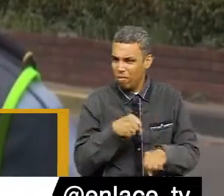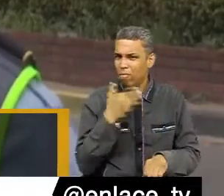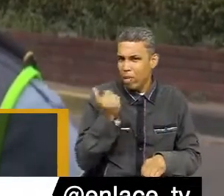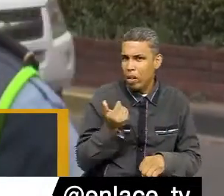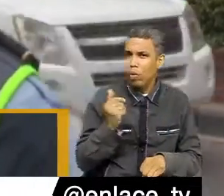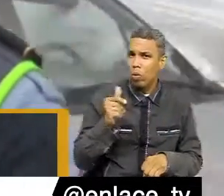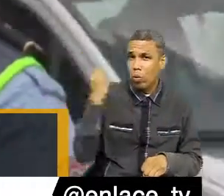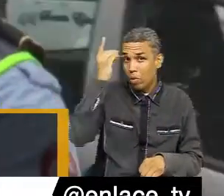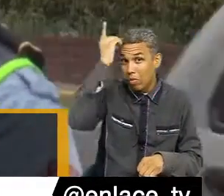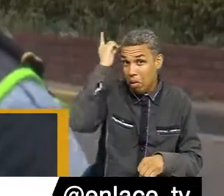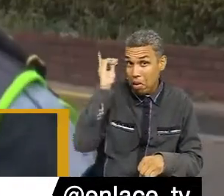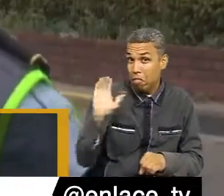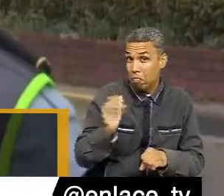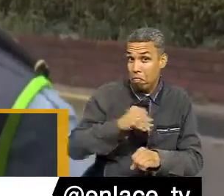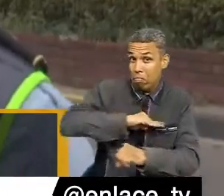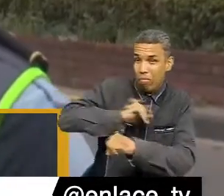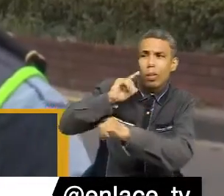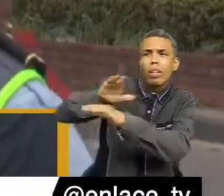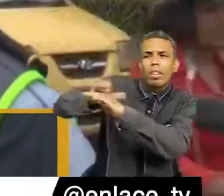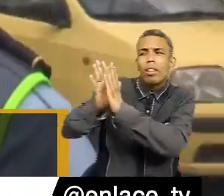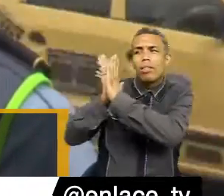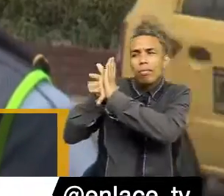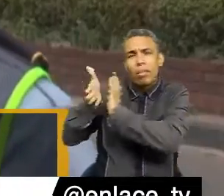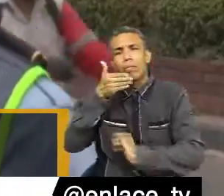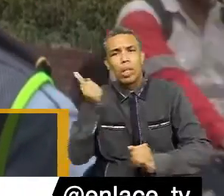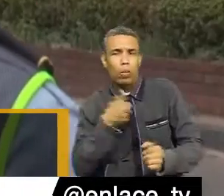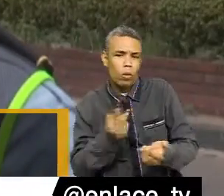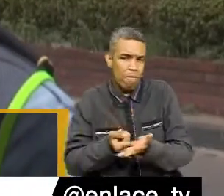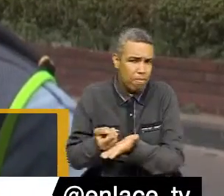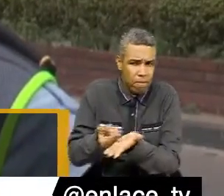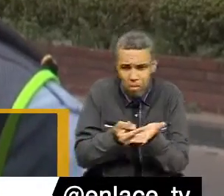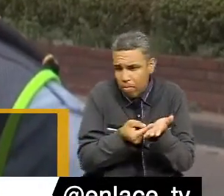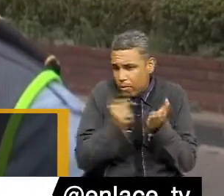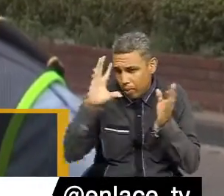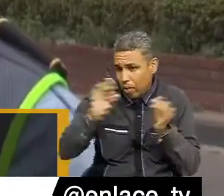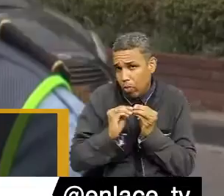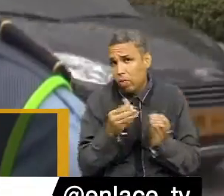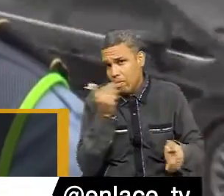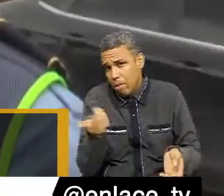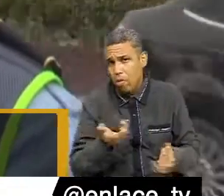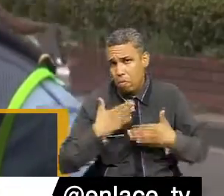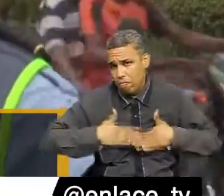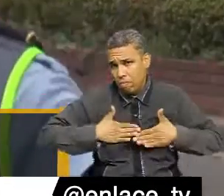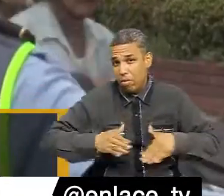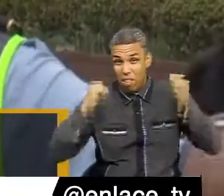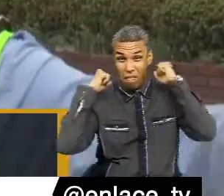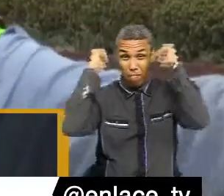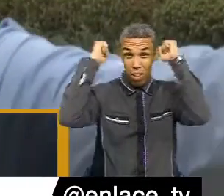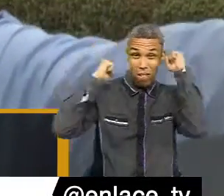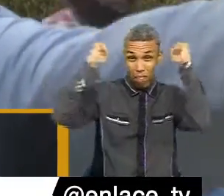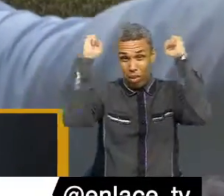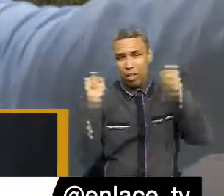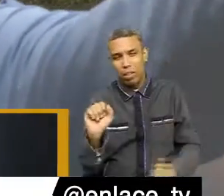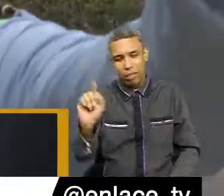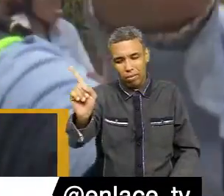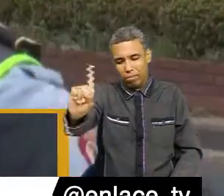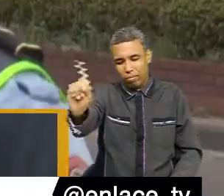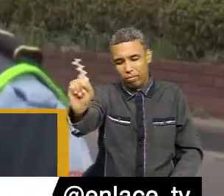respectivos, comuniquen esas inconformidades que tienen, pero no tomen esas vías de hecho, llevándolos